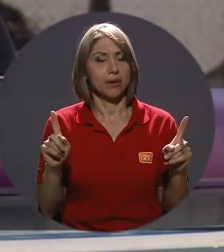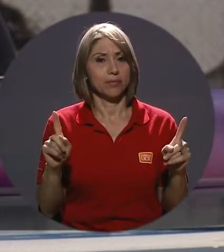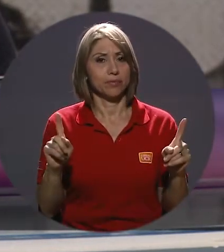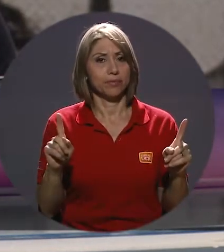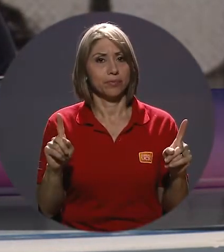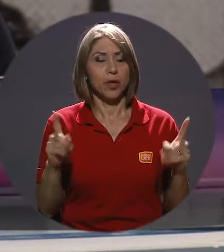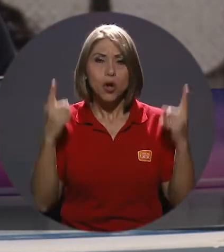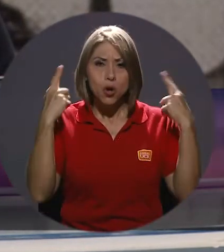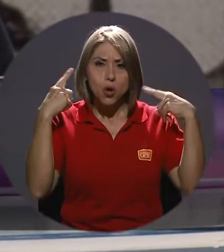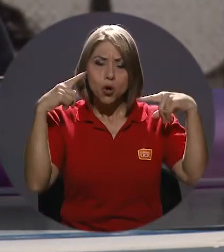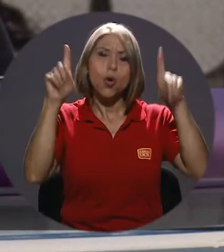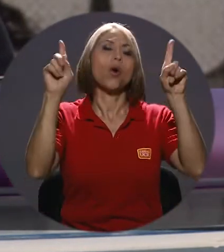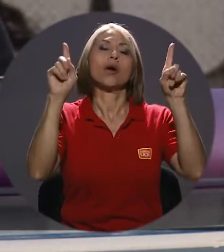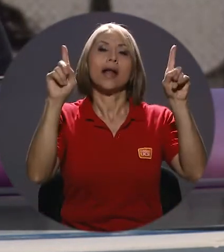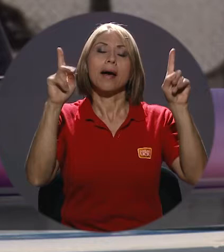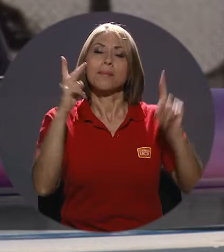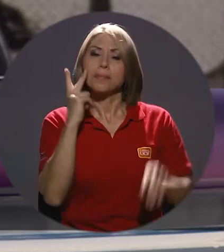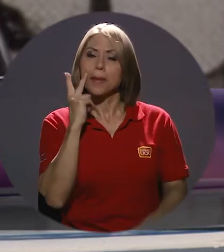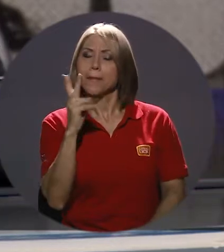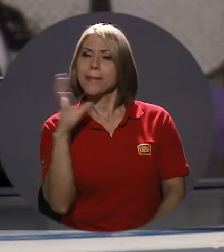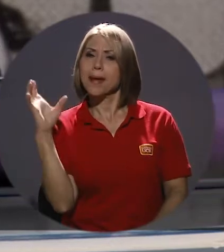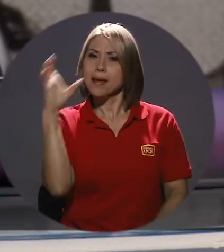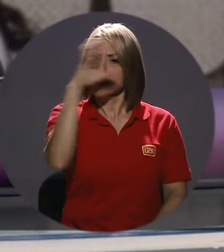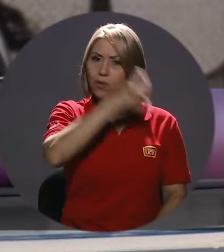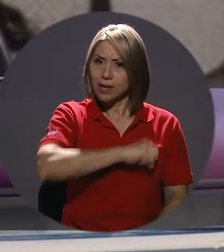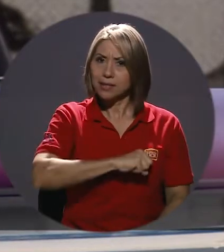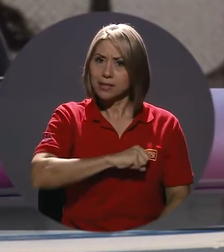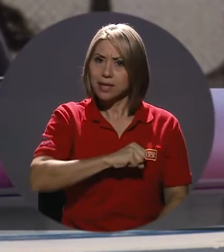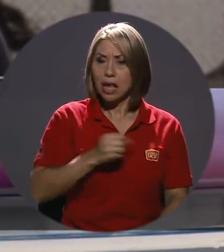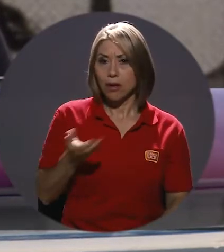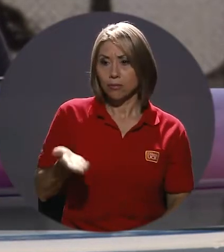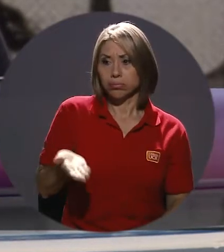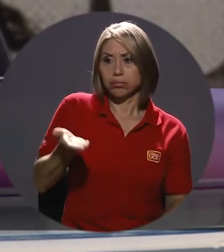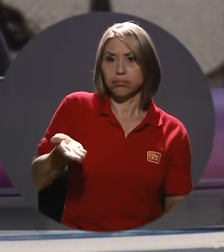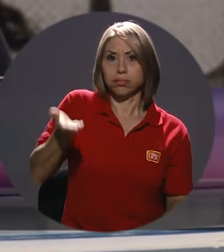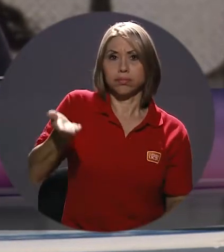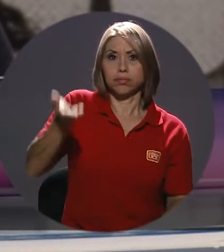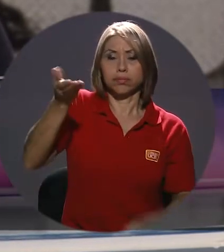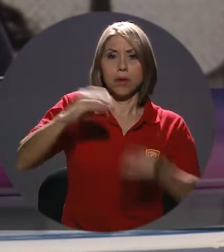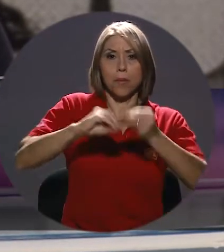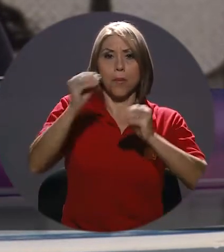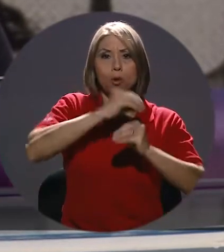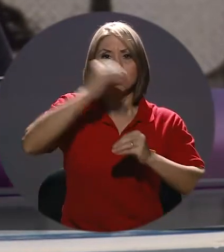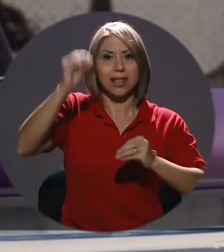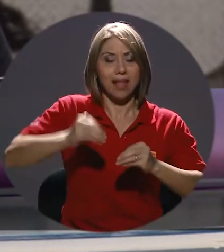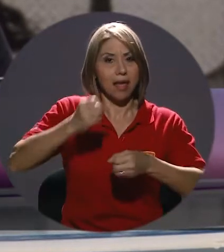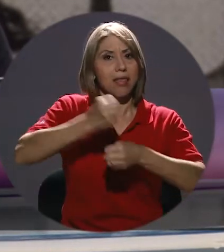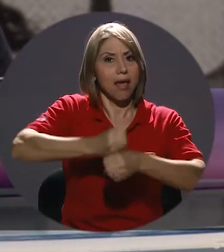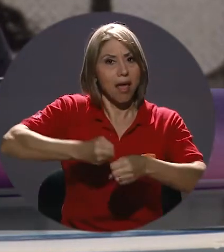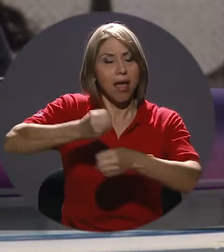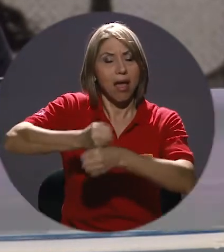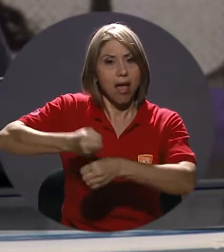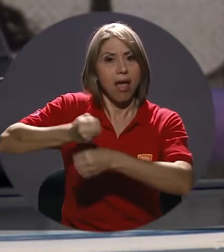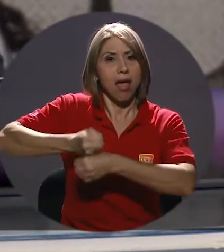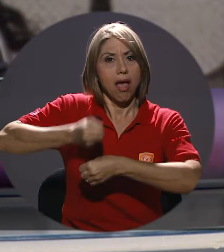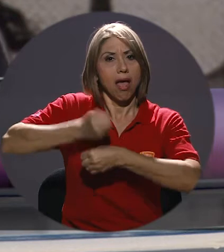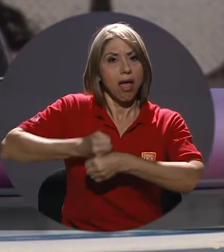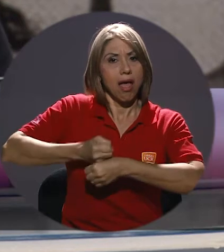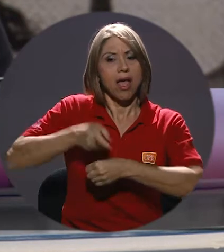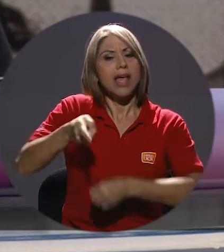logra visualizarse que hubo un incremento en las tasas de ocupación, y este incremento se